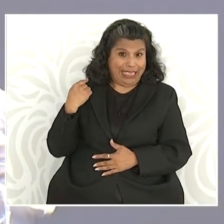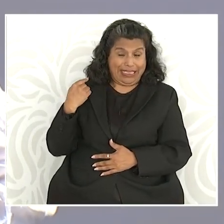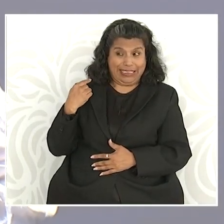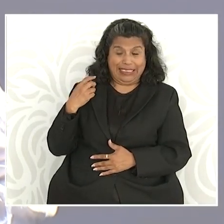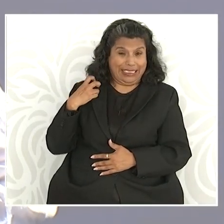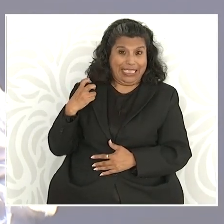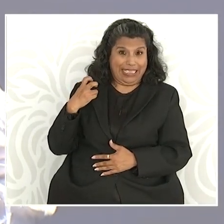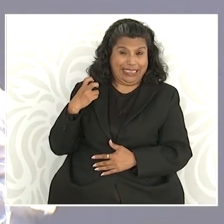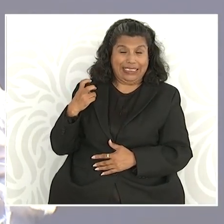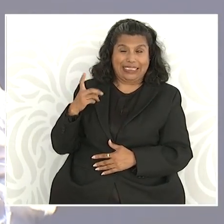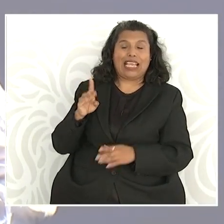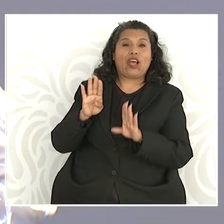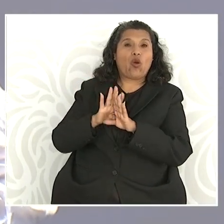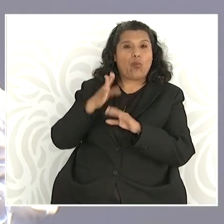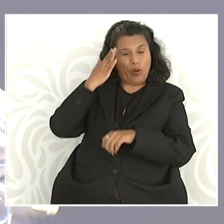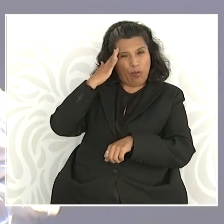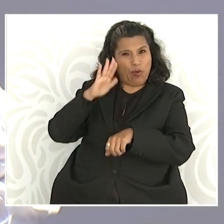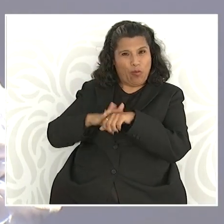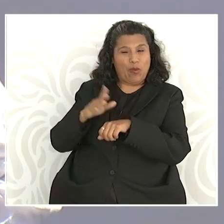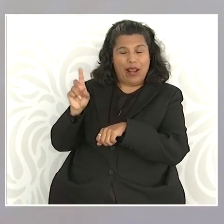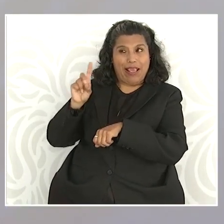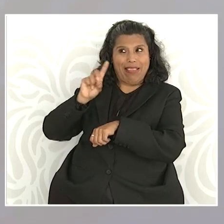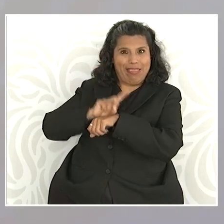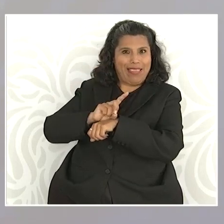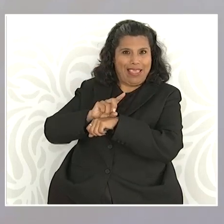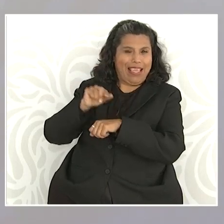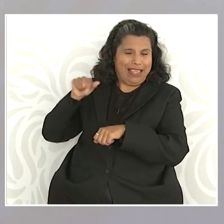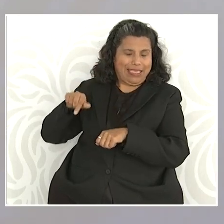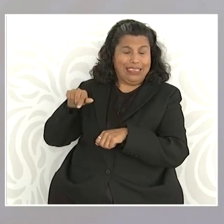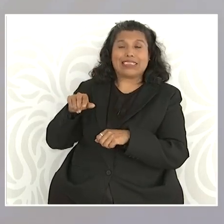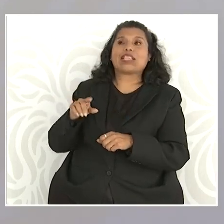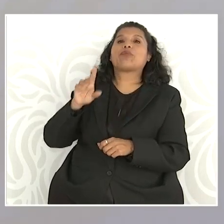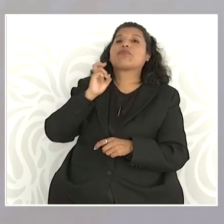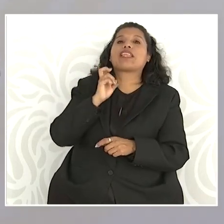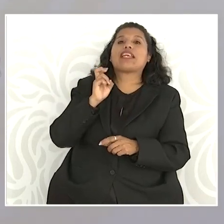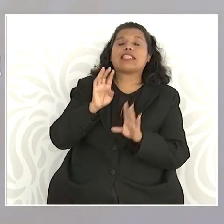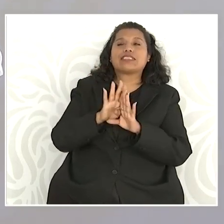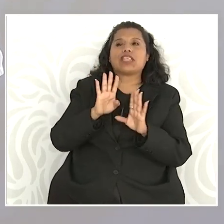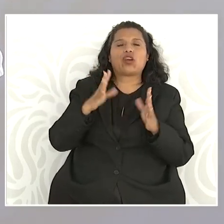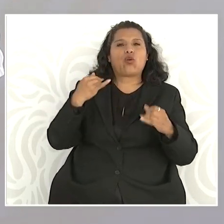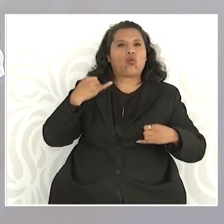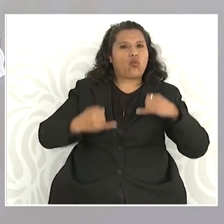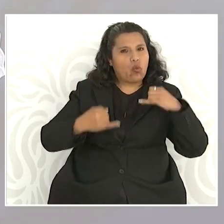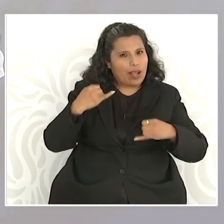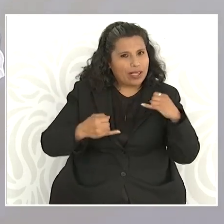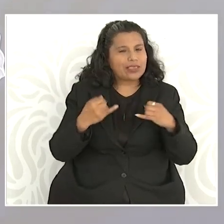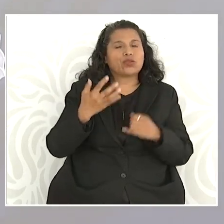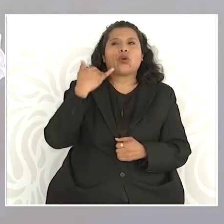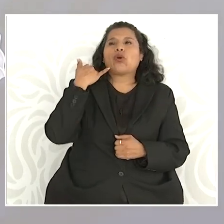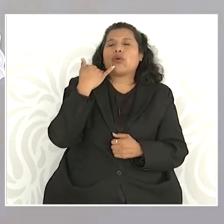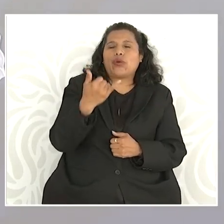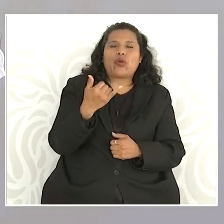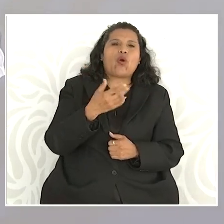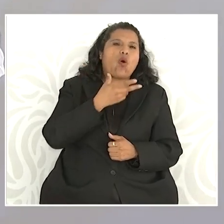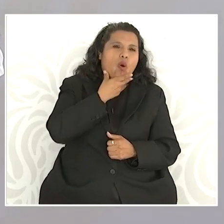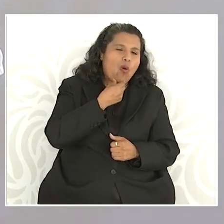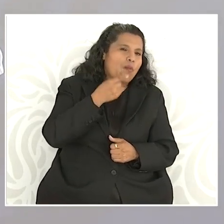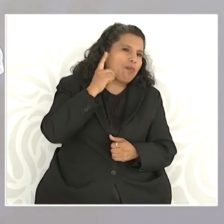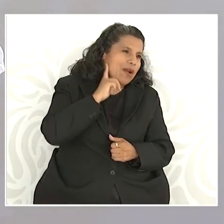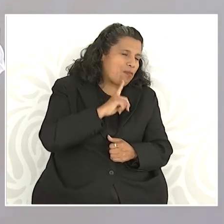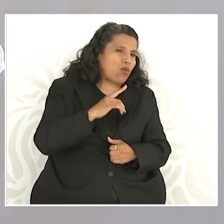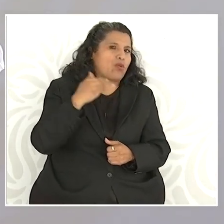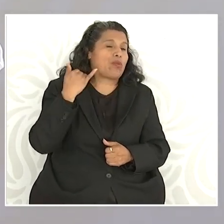esa reforma se plantea que los jueces, las juezas, las y los